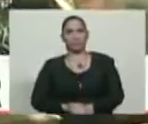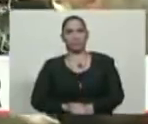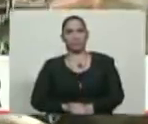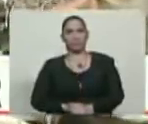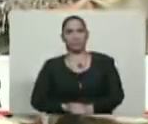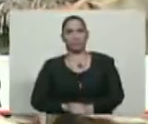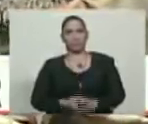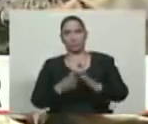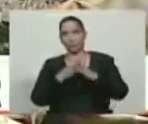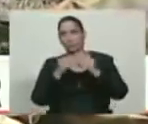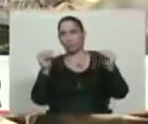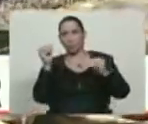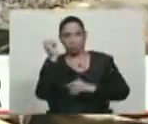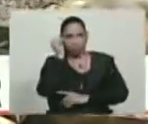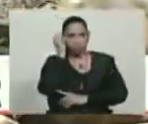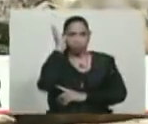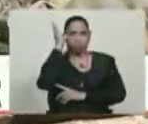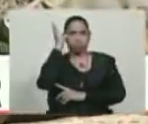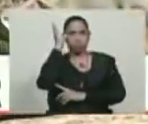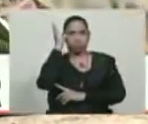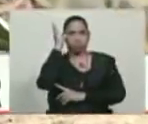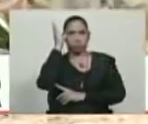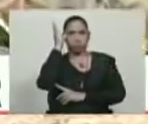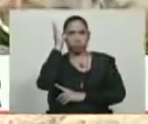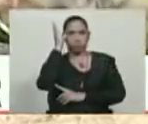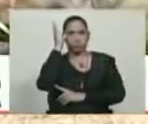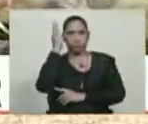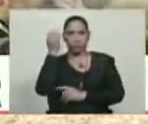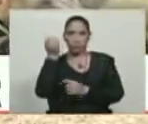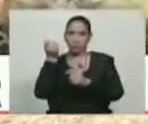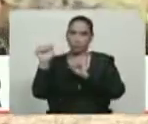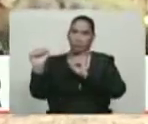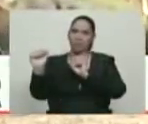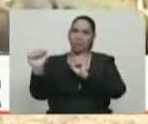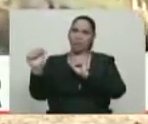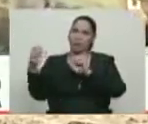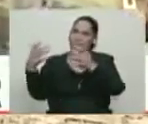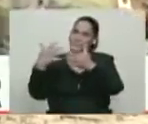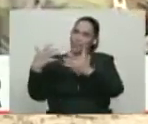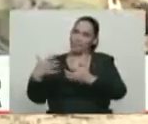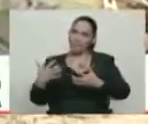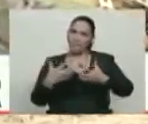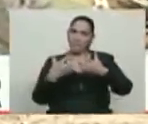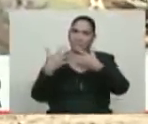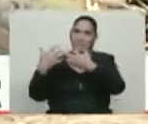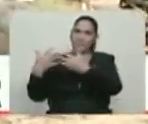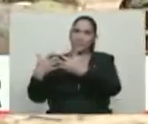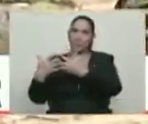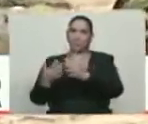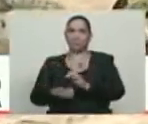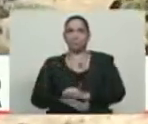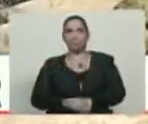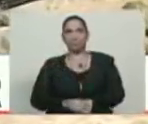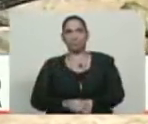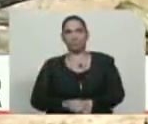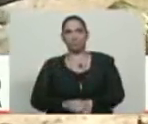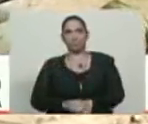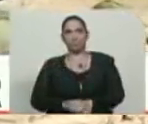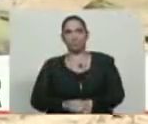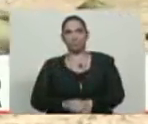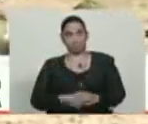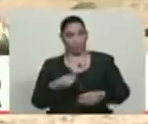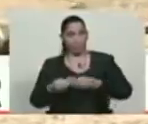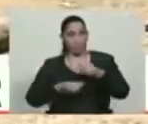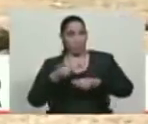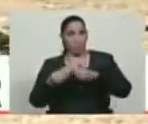Todas las capacidades para enfrentar las guarimbas, como la ha enfrentado nuestra